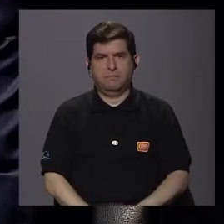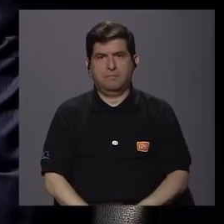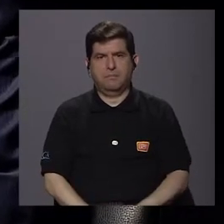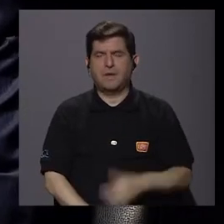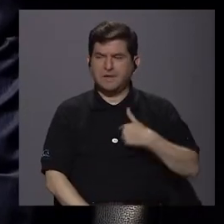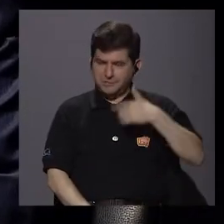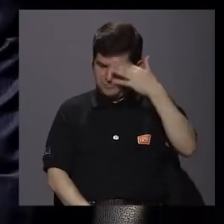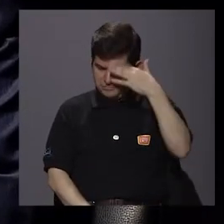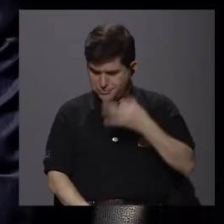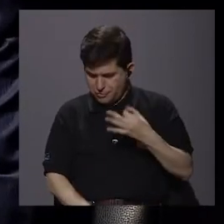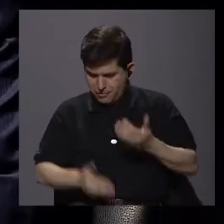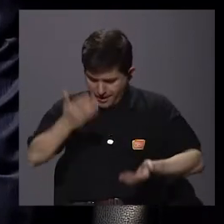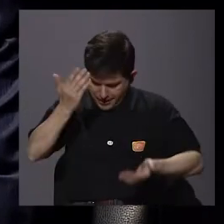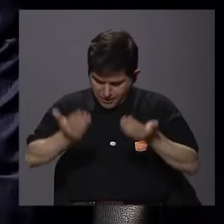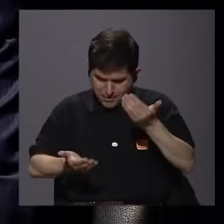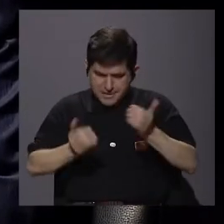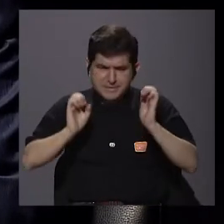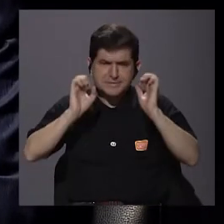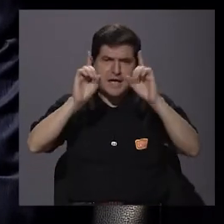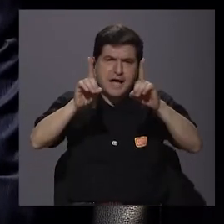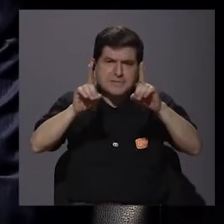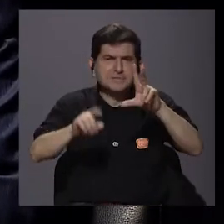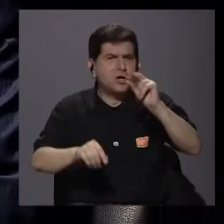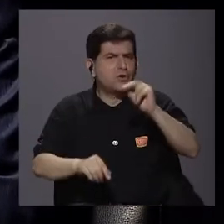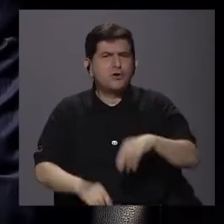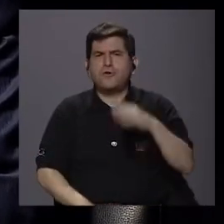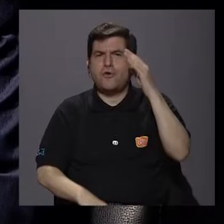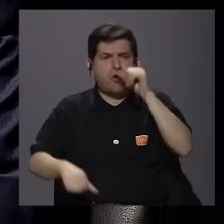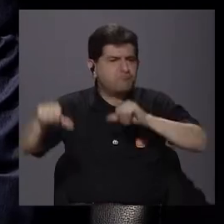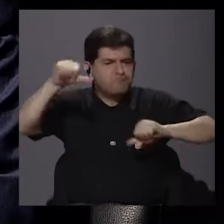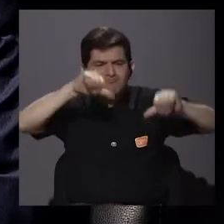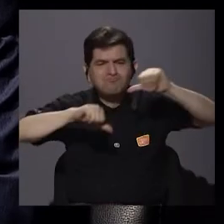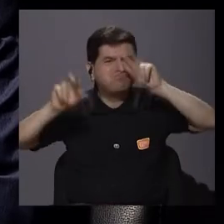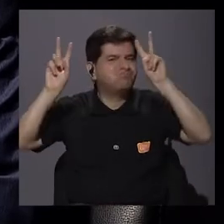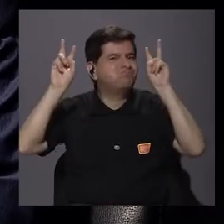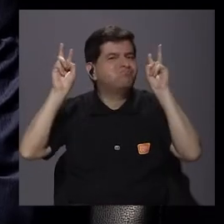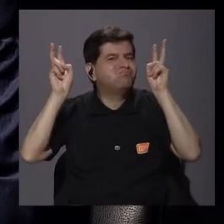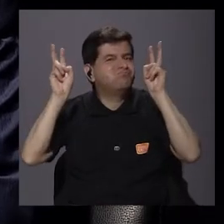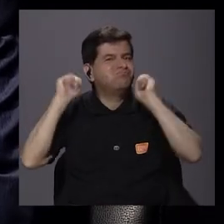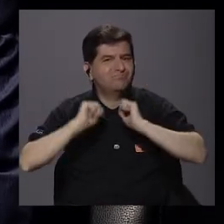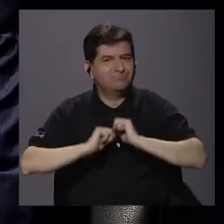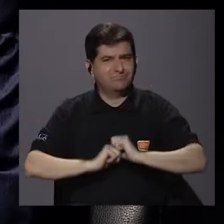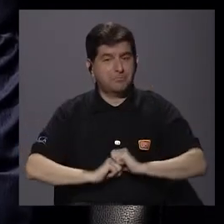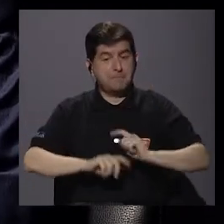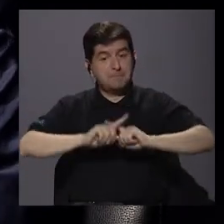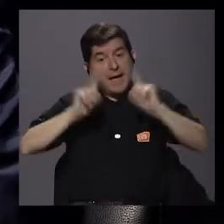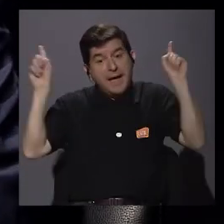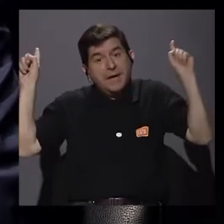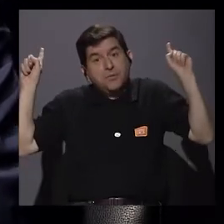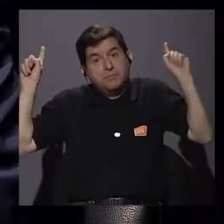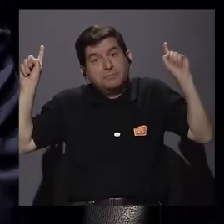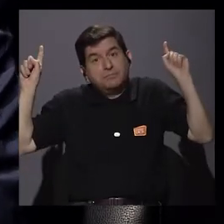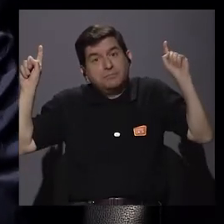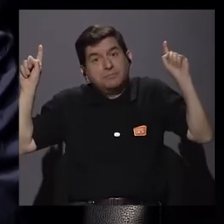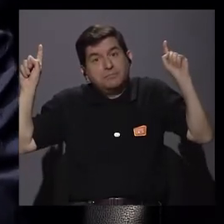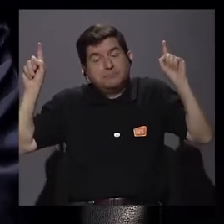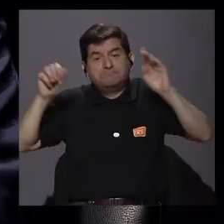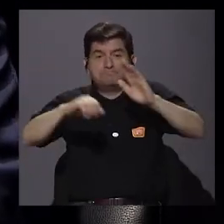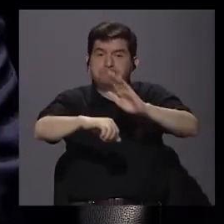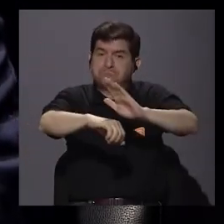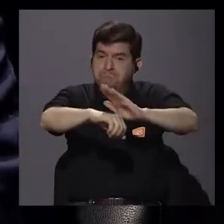me parece a mí que en educación no hay que estar experimentando demasiado pero bueno